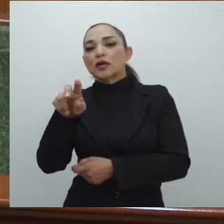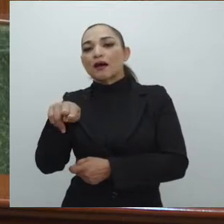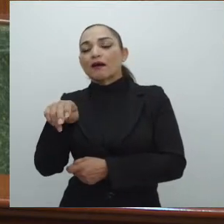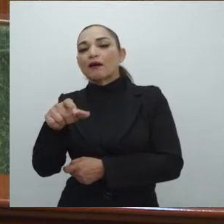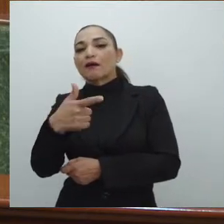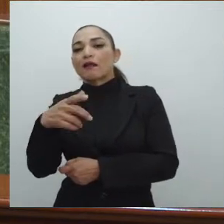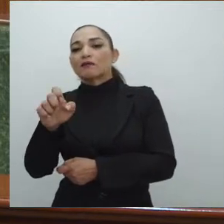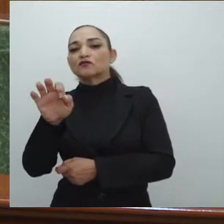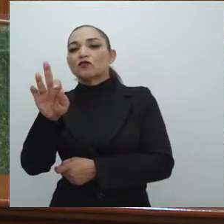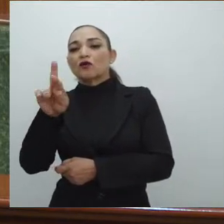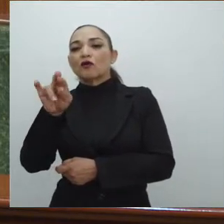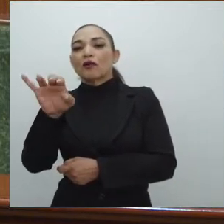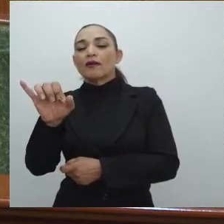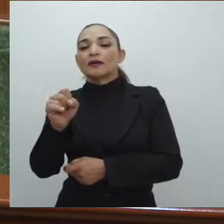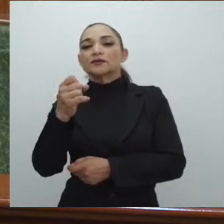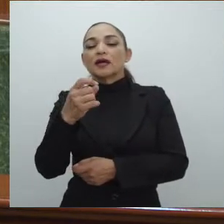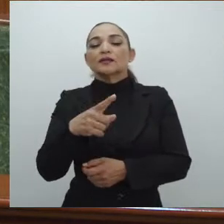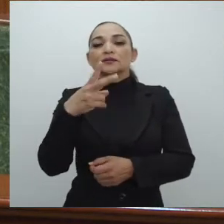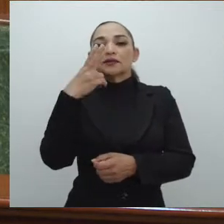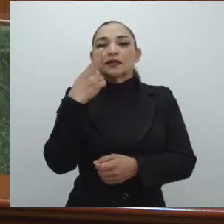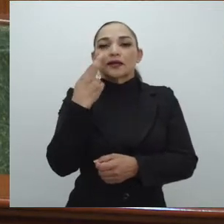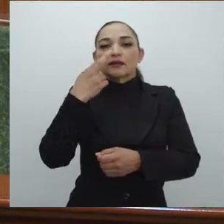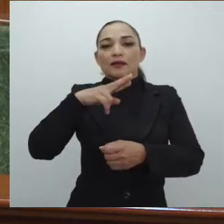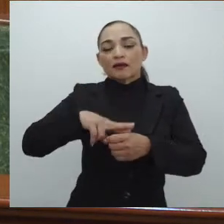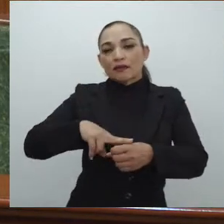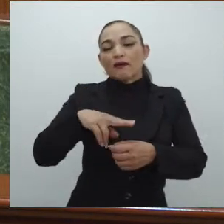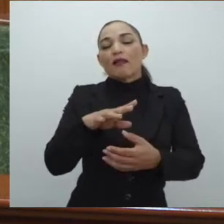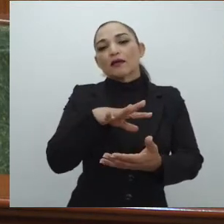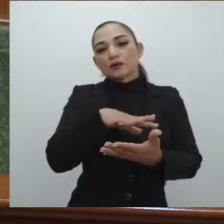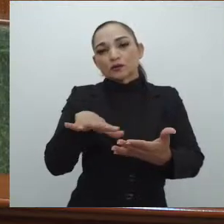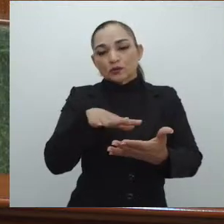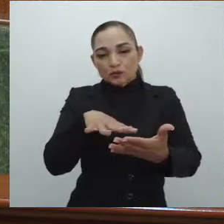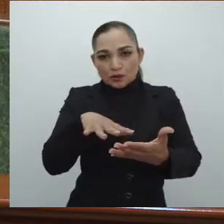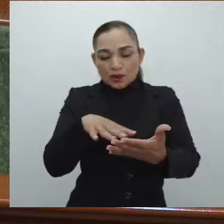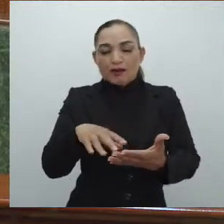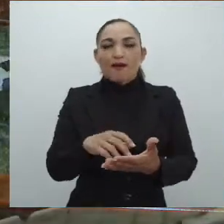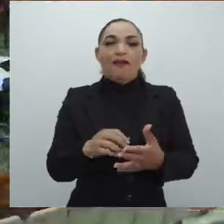La secretaría va a dar lectura al dictamen. Adelante, diputada secretaria.